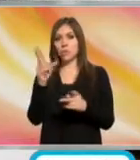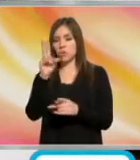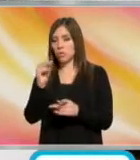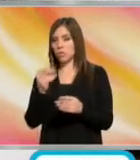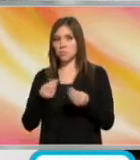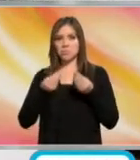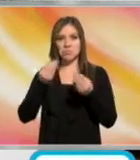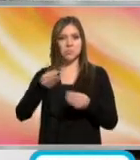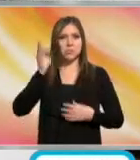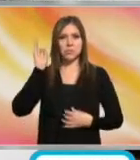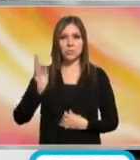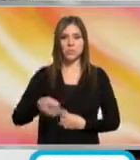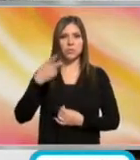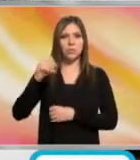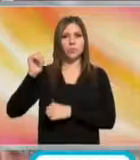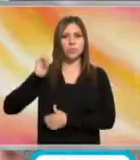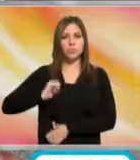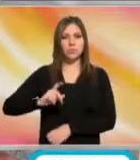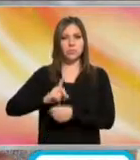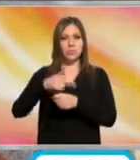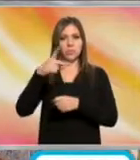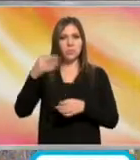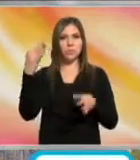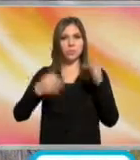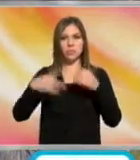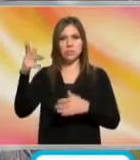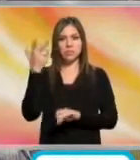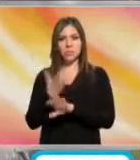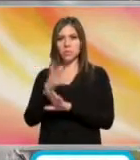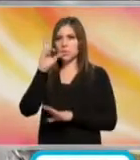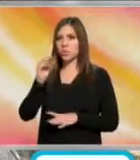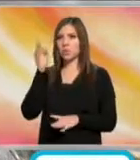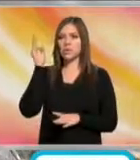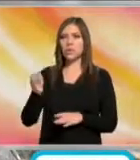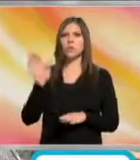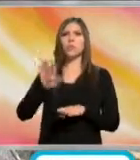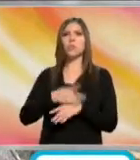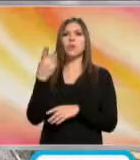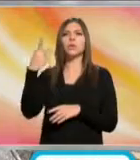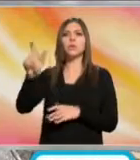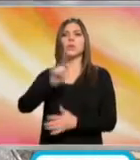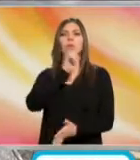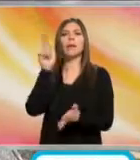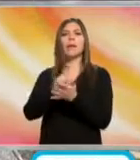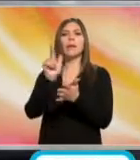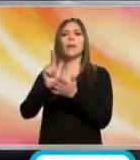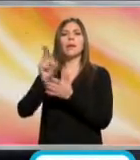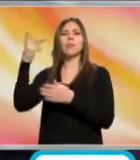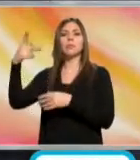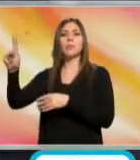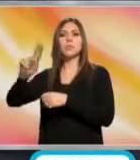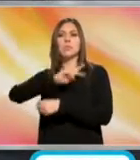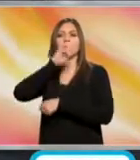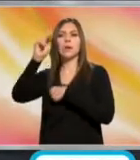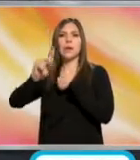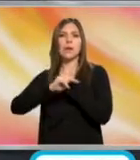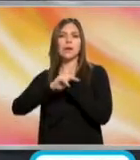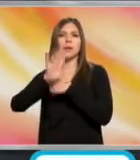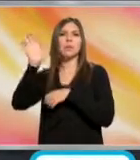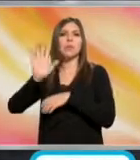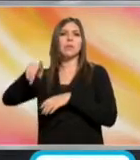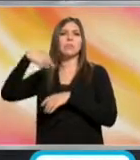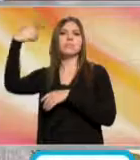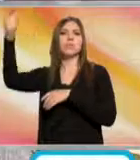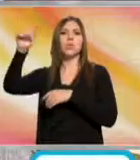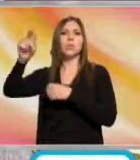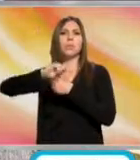orden ejecutiva, la autoridad judicial de los Estados Unidos la rechazó porque atentaba contra las leyes de aquel país, dice que medidas